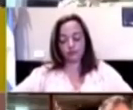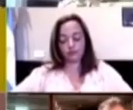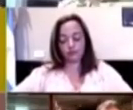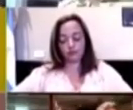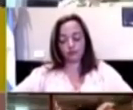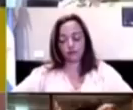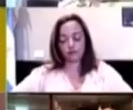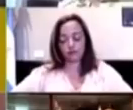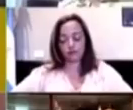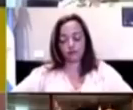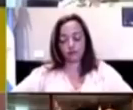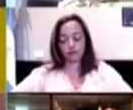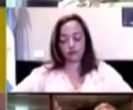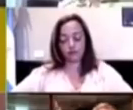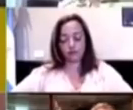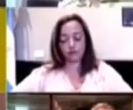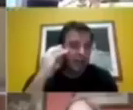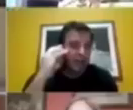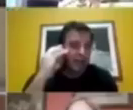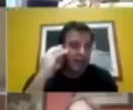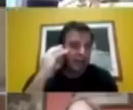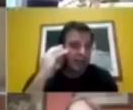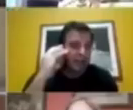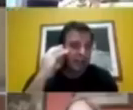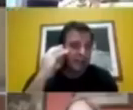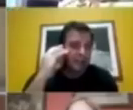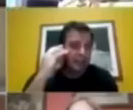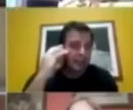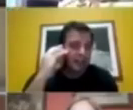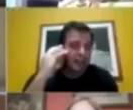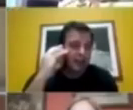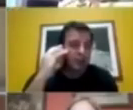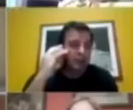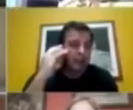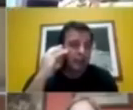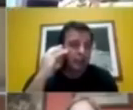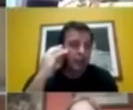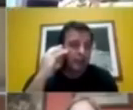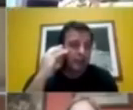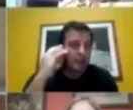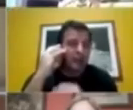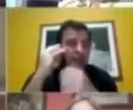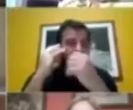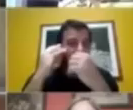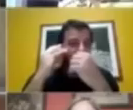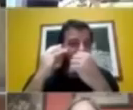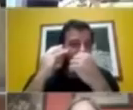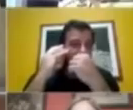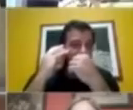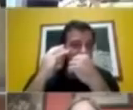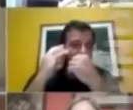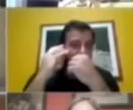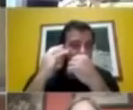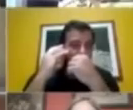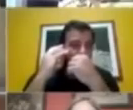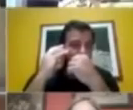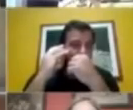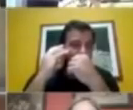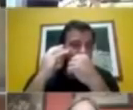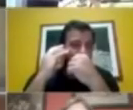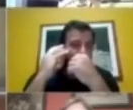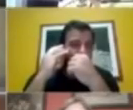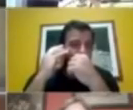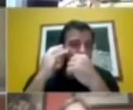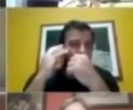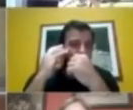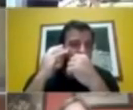que quieren más cosas, pero yo no sé si es que no tienen la vacuna suficiente, como ha pasado en casi todos los lugares del mundo donde no han